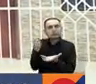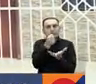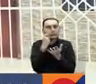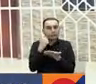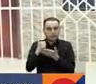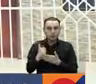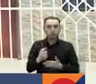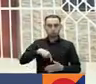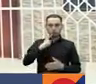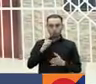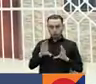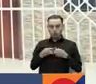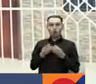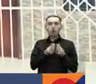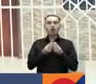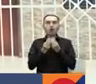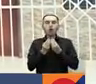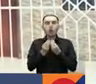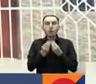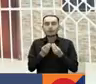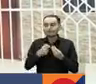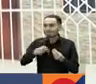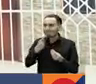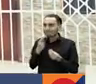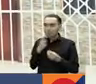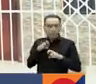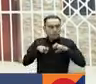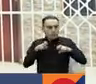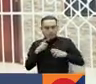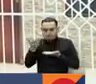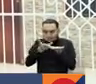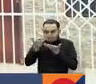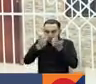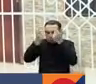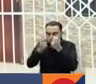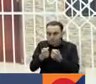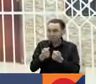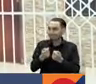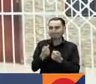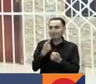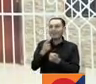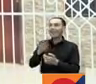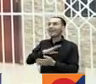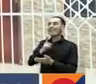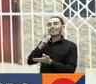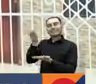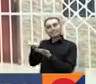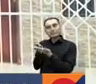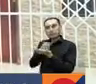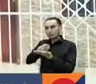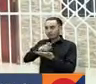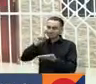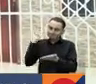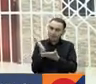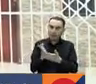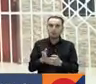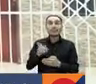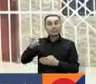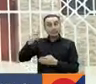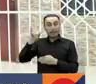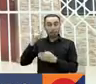de Gestión del Riesgo, quien avala la declaratoria de calamidad al señor alcalde, y por parte de este, a través